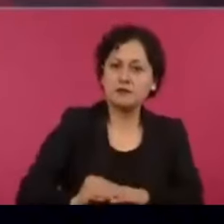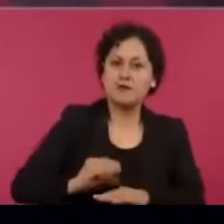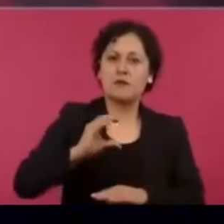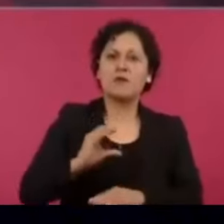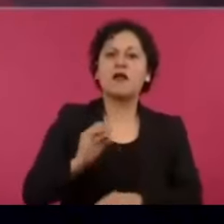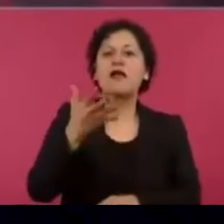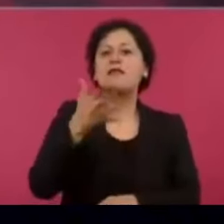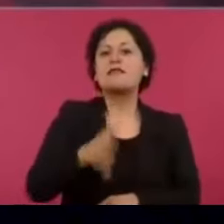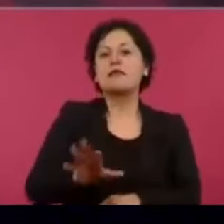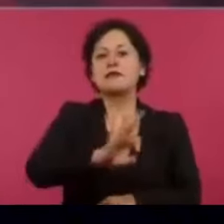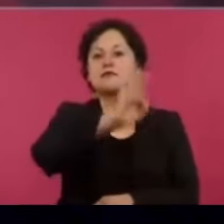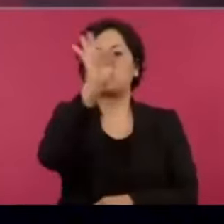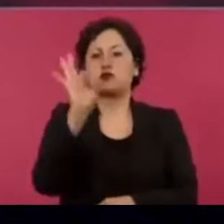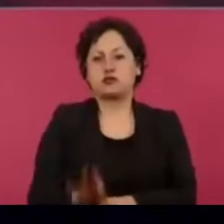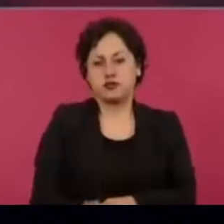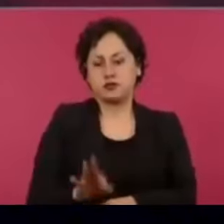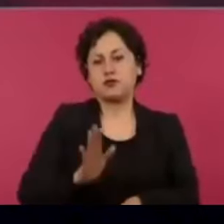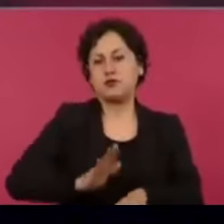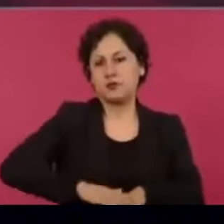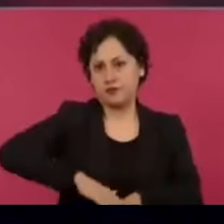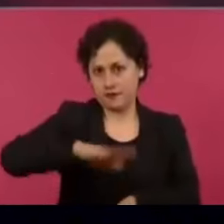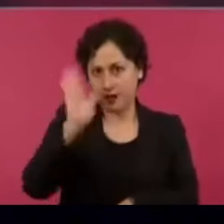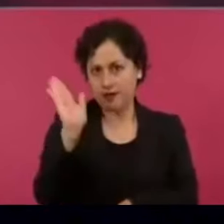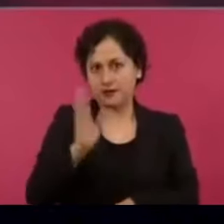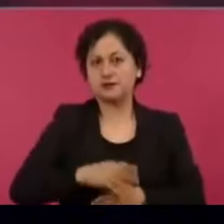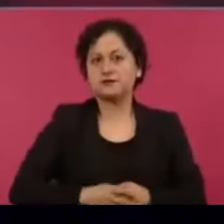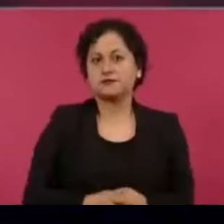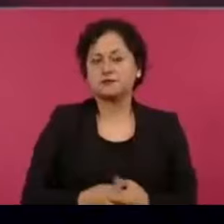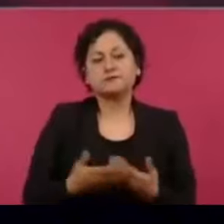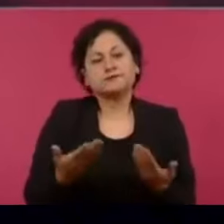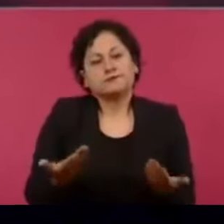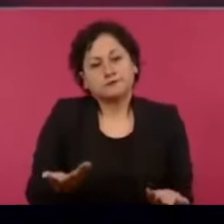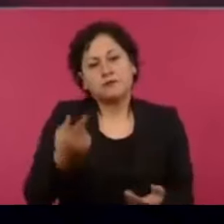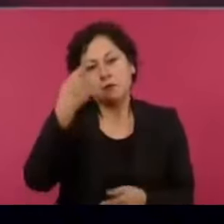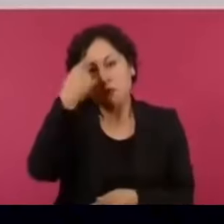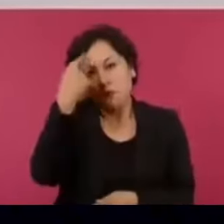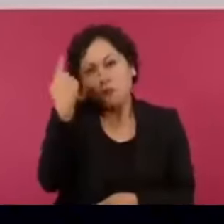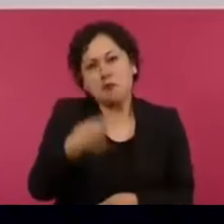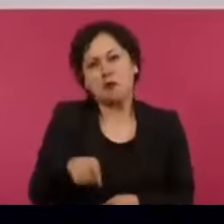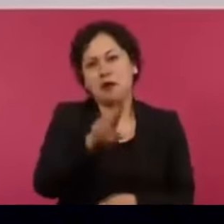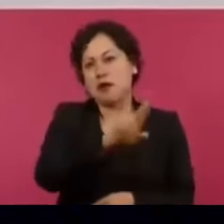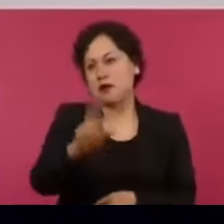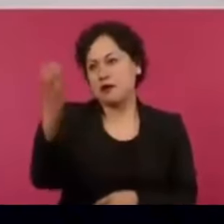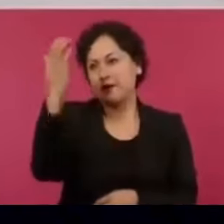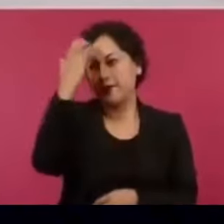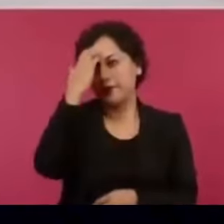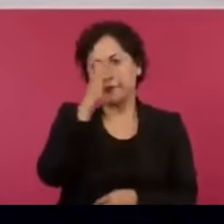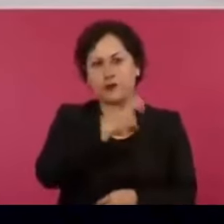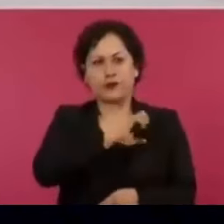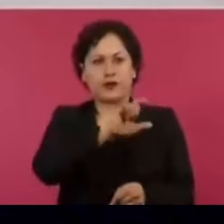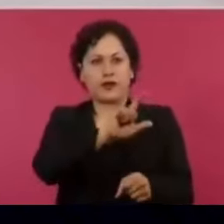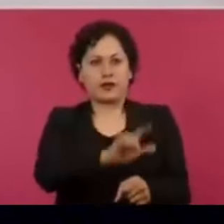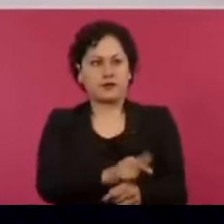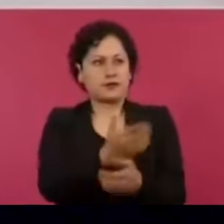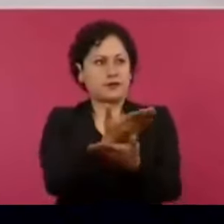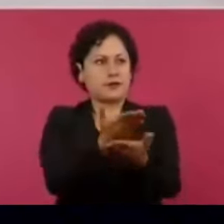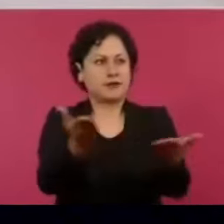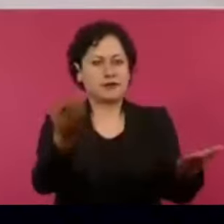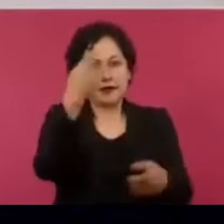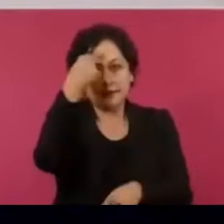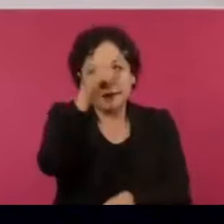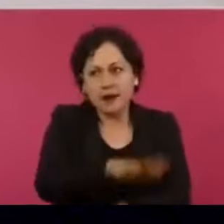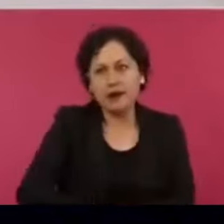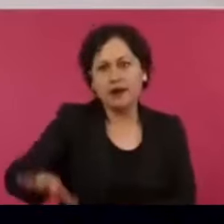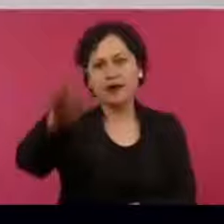en promedio se trata de un reconocimiento especial a maestras Y maestros